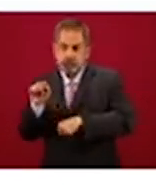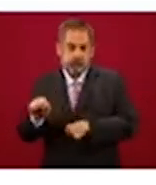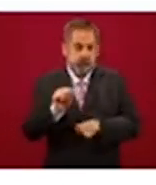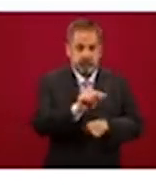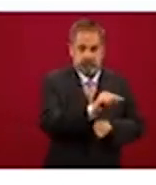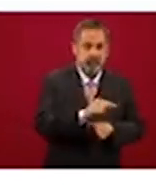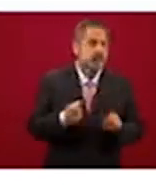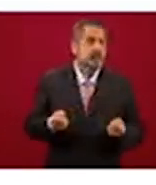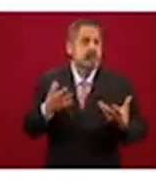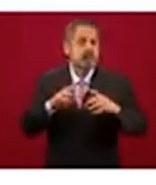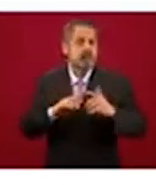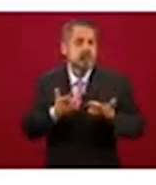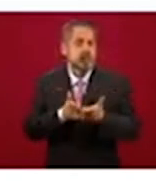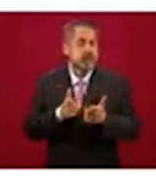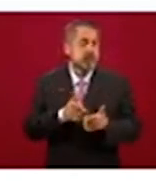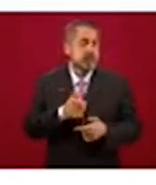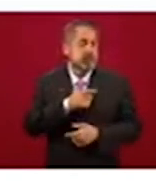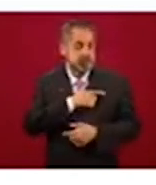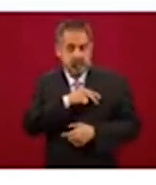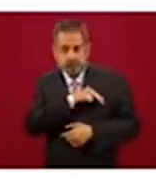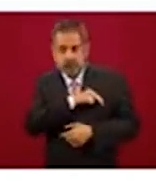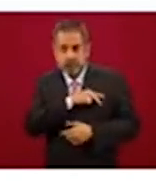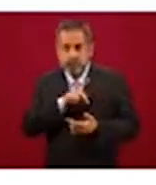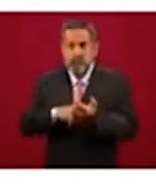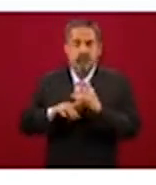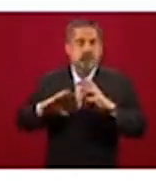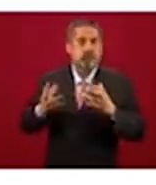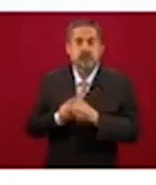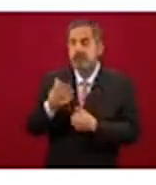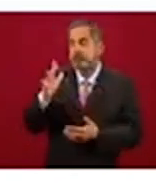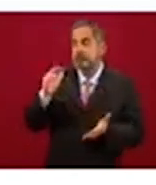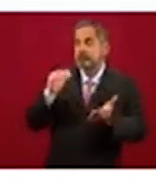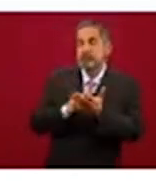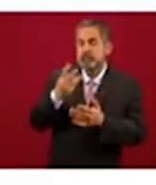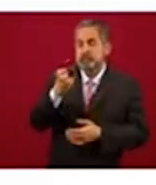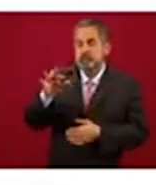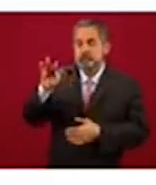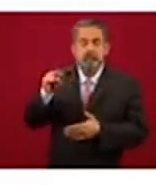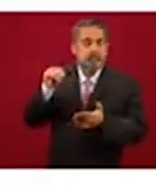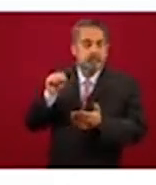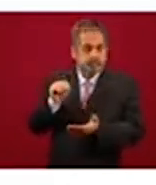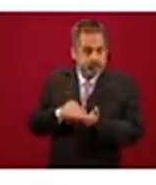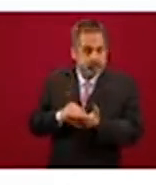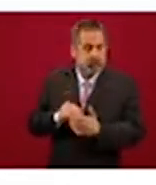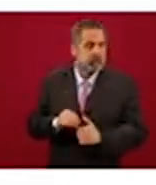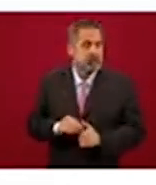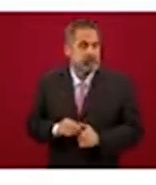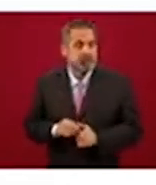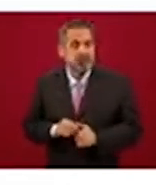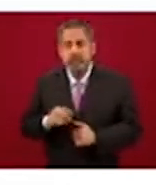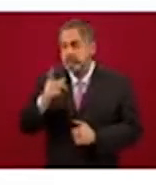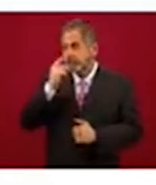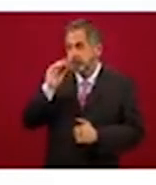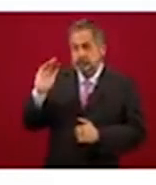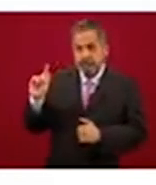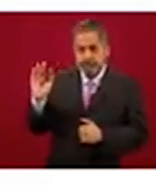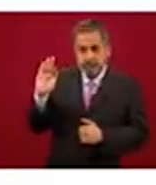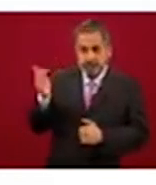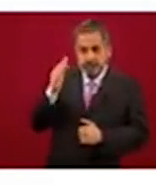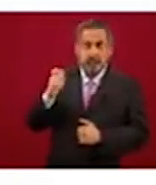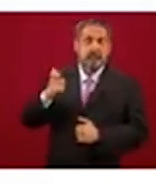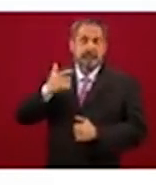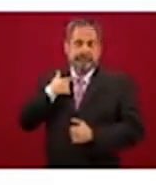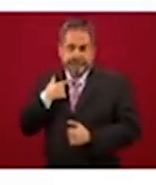que es policía militar y policía naval 50.349 de policía federal o ex